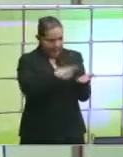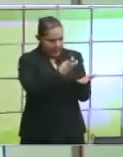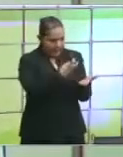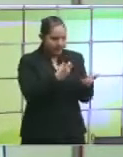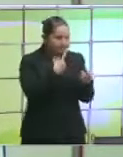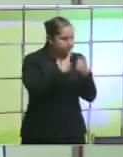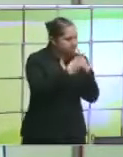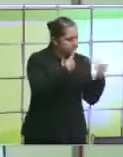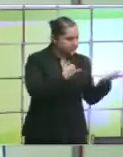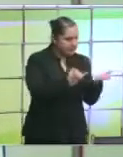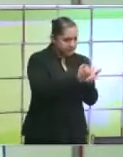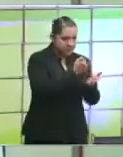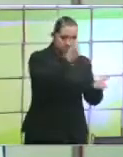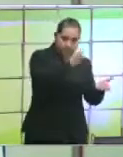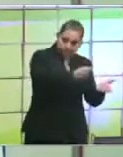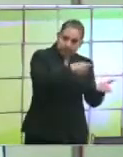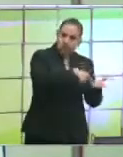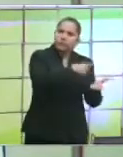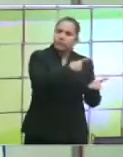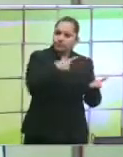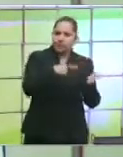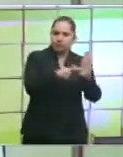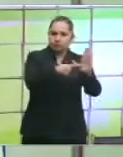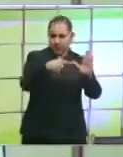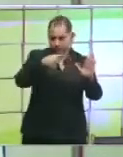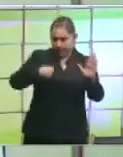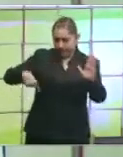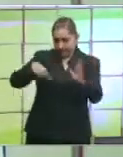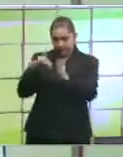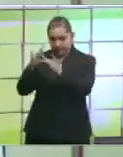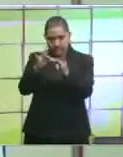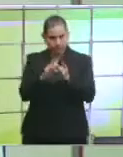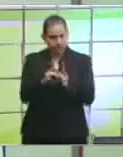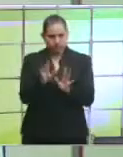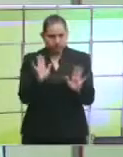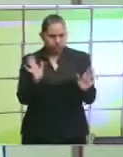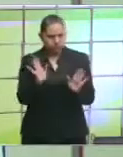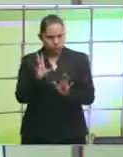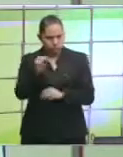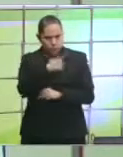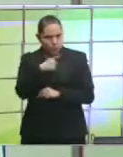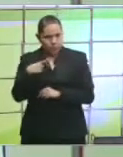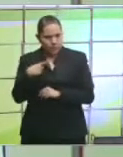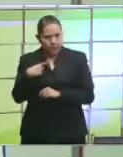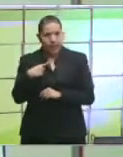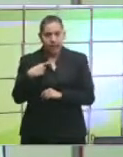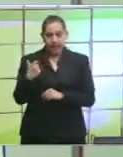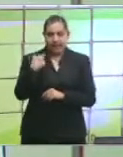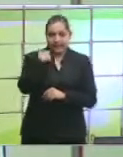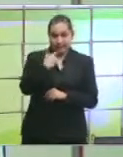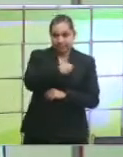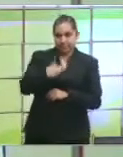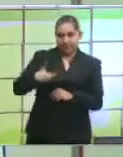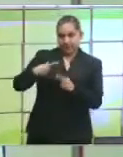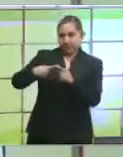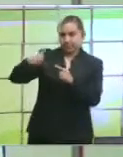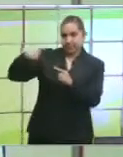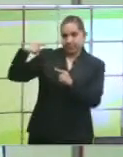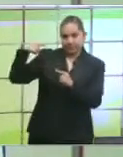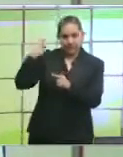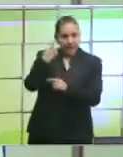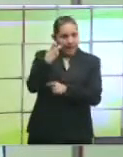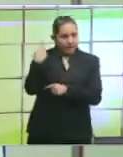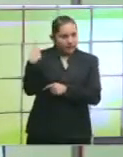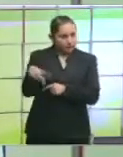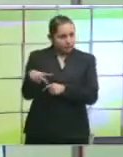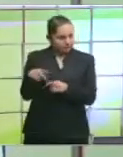medios y esta era una frase que ustedes tomen desde antes de cualquiera de los expresidentes de la corte es una frase accra mental